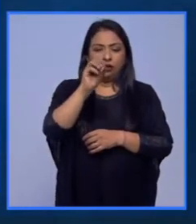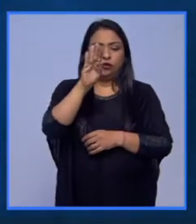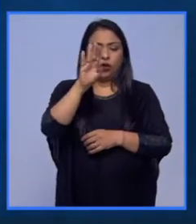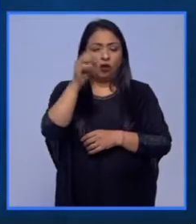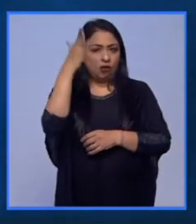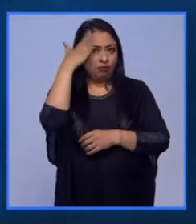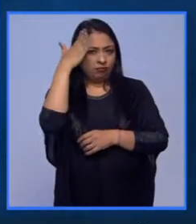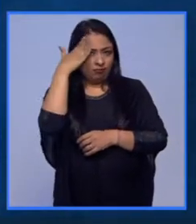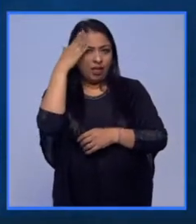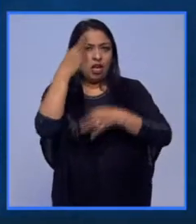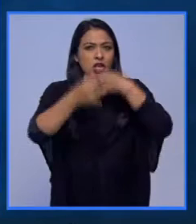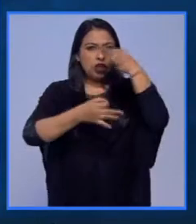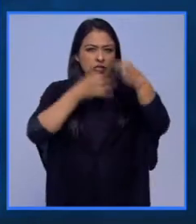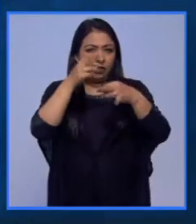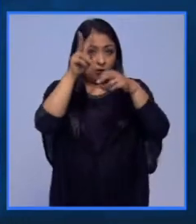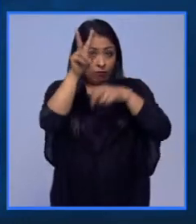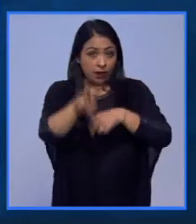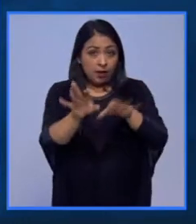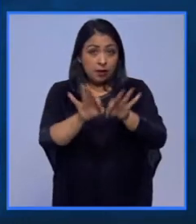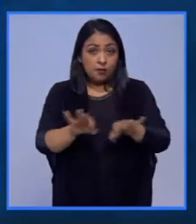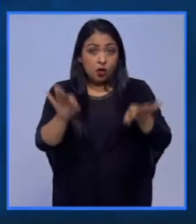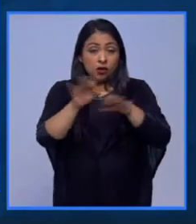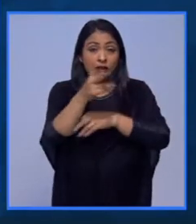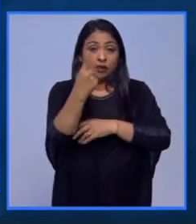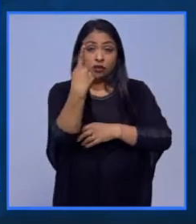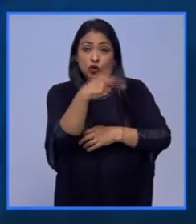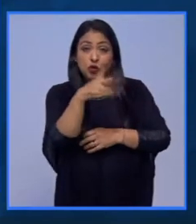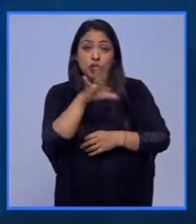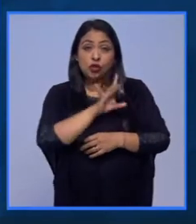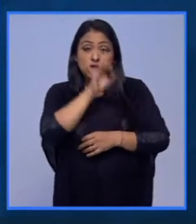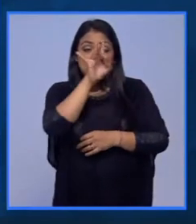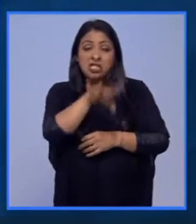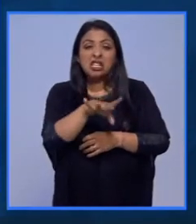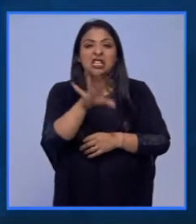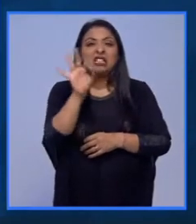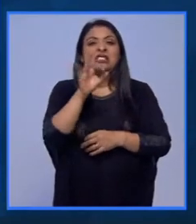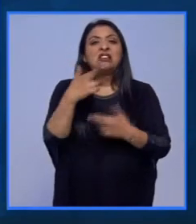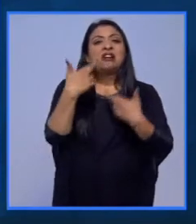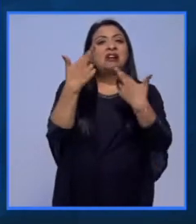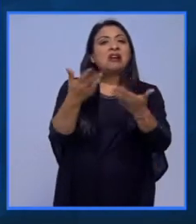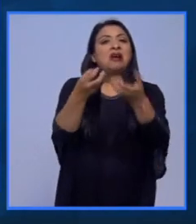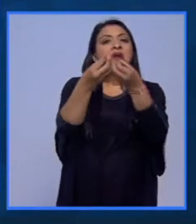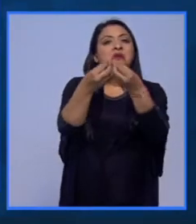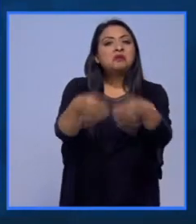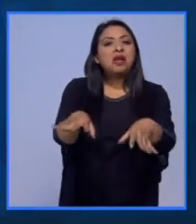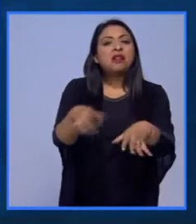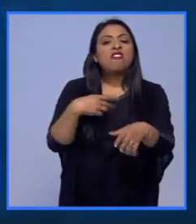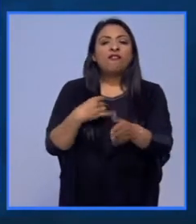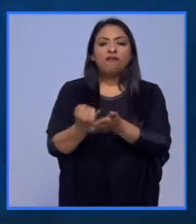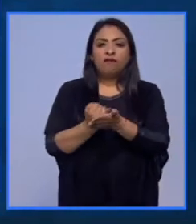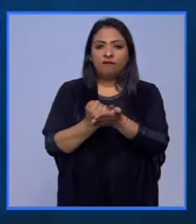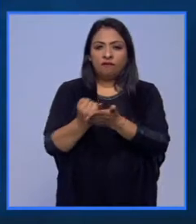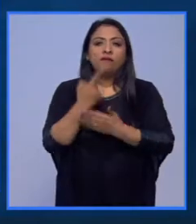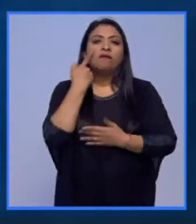Verde del noticiero más veraz e importante de la televisión chilena, podría perder los regalos de Navidad apostando.